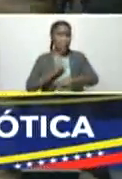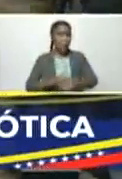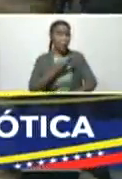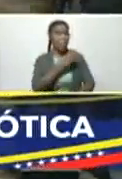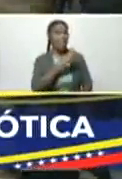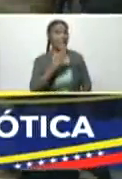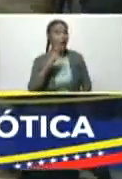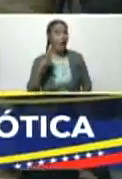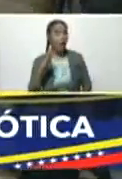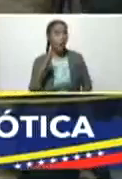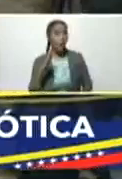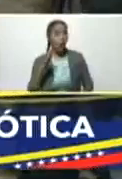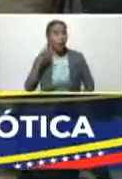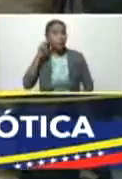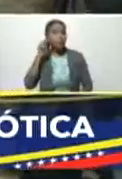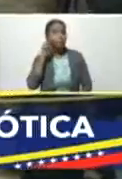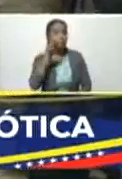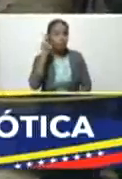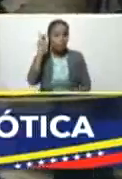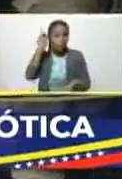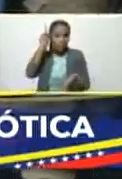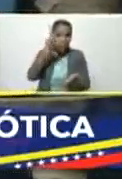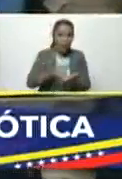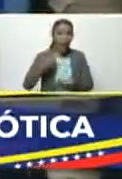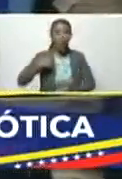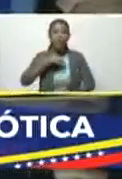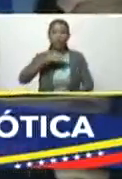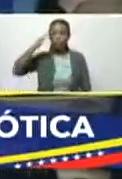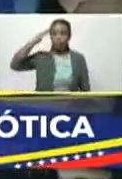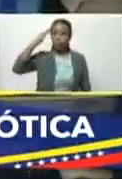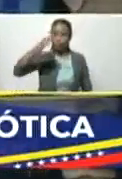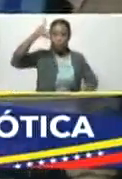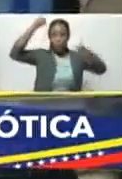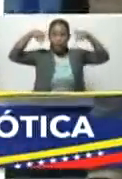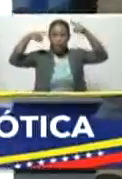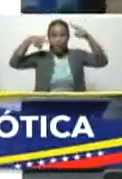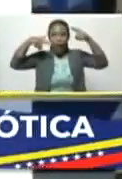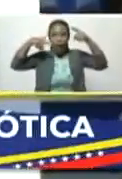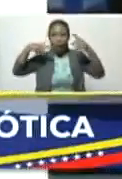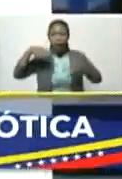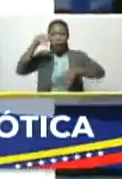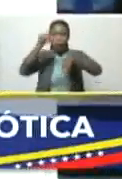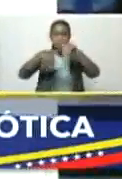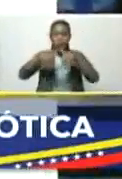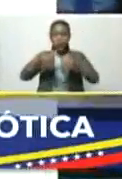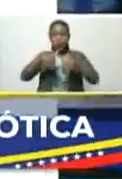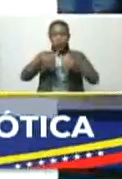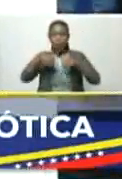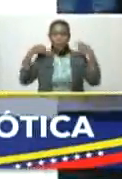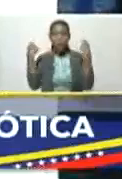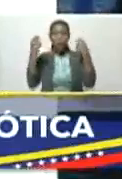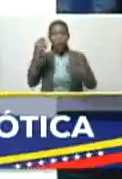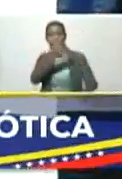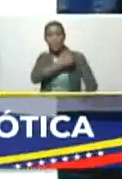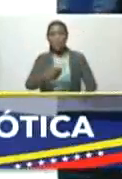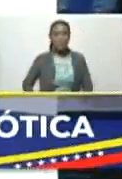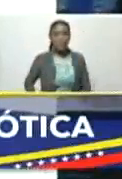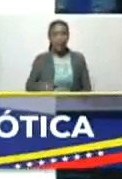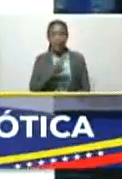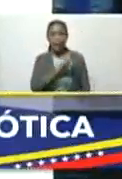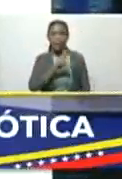bicentenaria que vio llegar a nuestro comandante Chávez con el voto popular a la presidencia de la